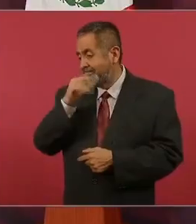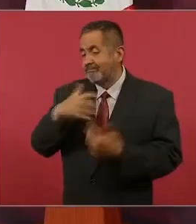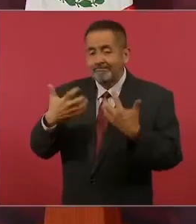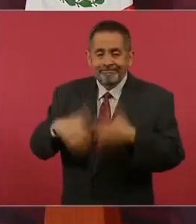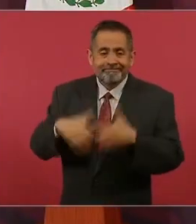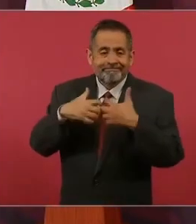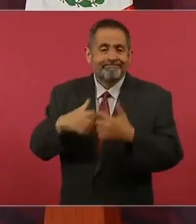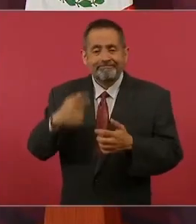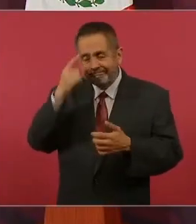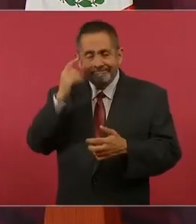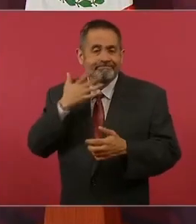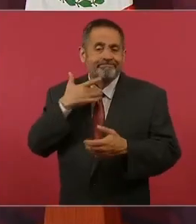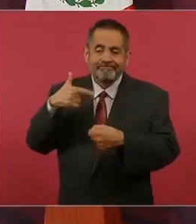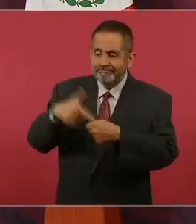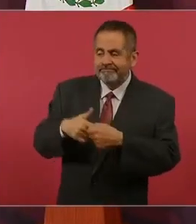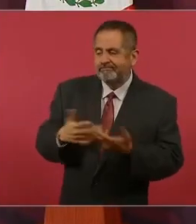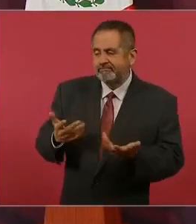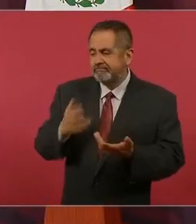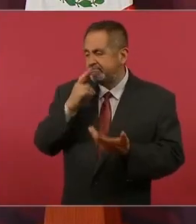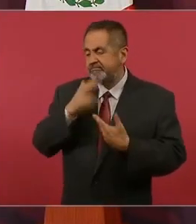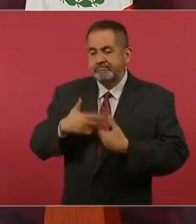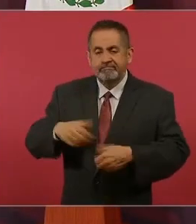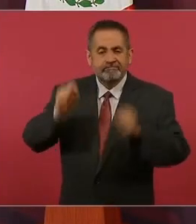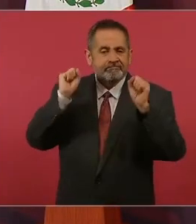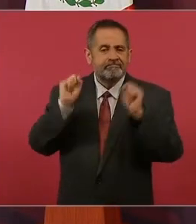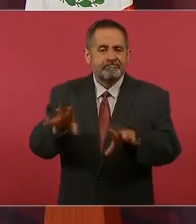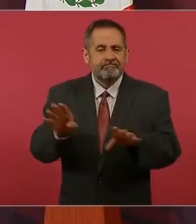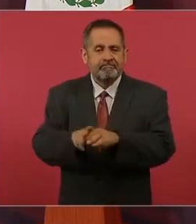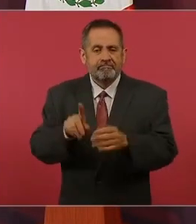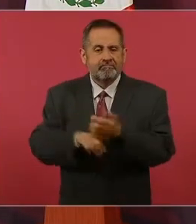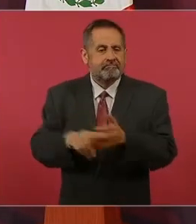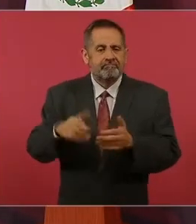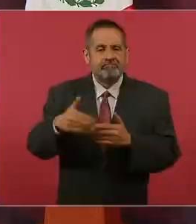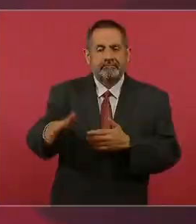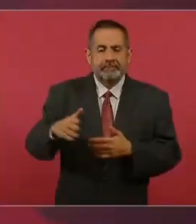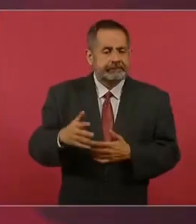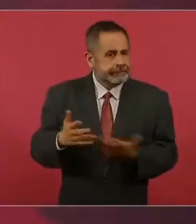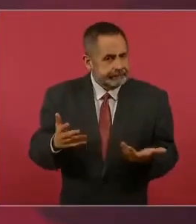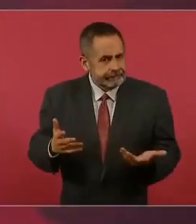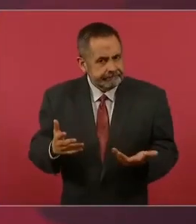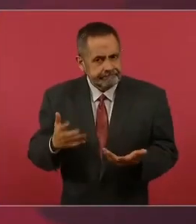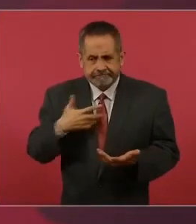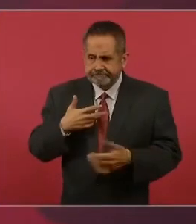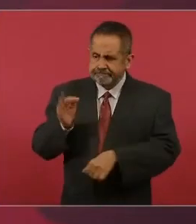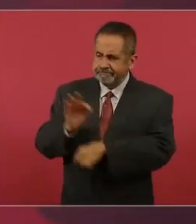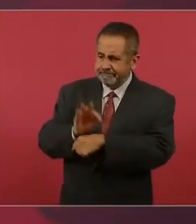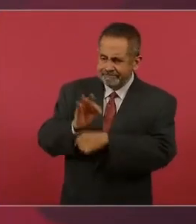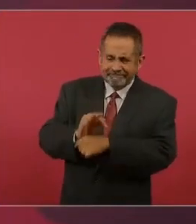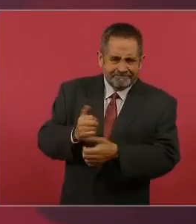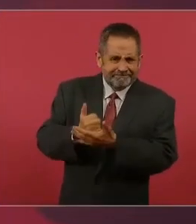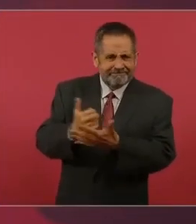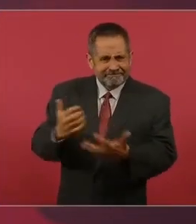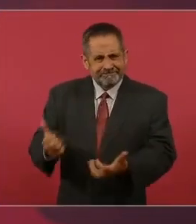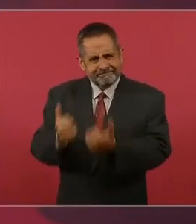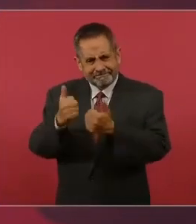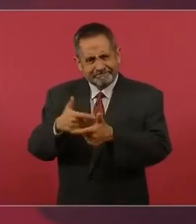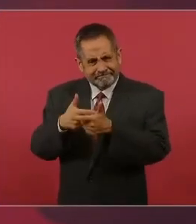dejaron en el abandono las refinerías que estamos levantando